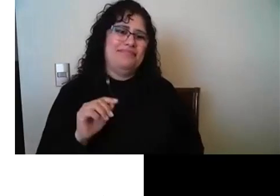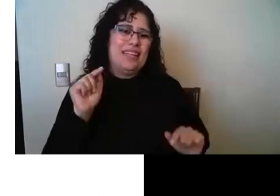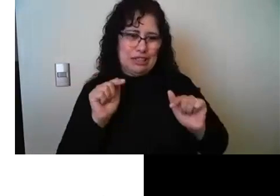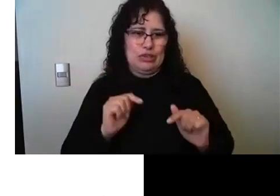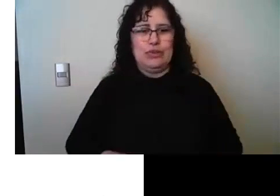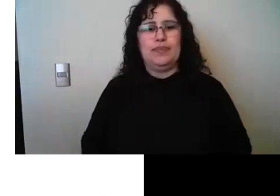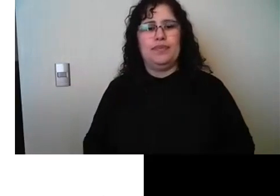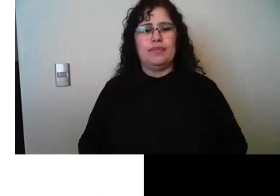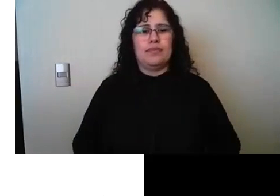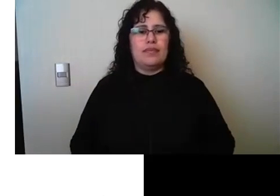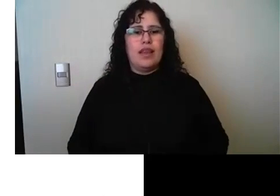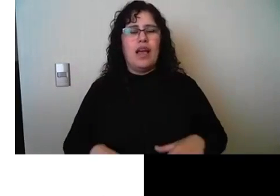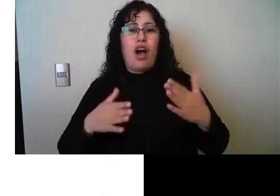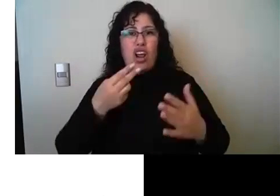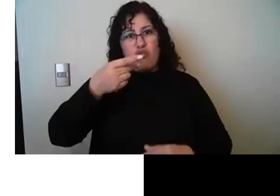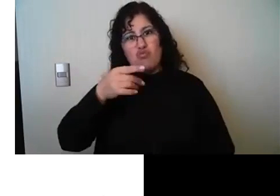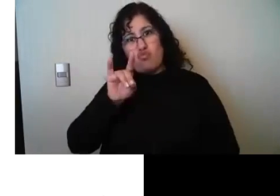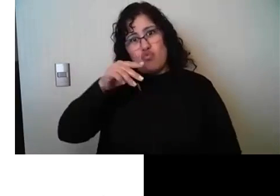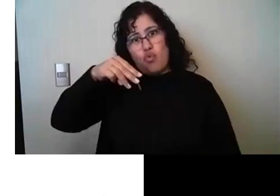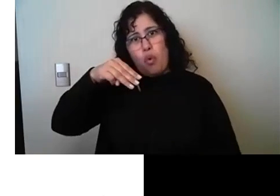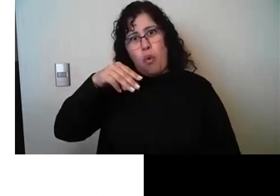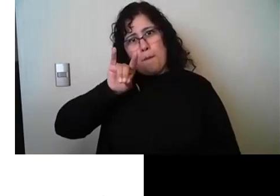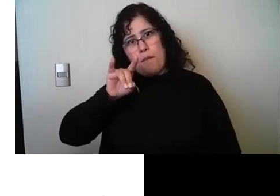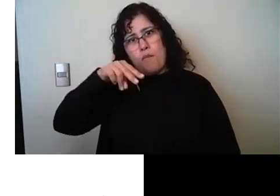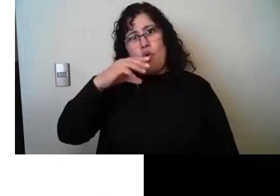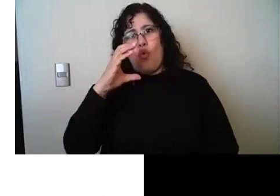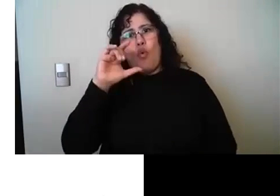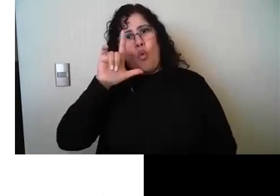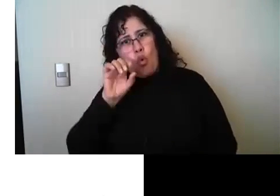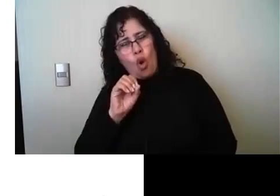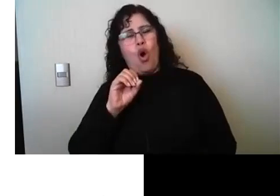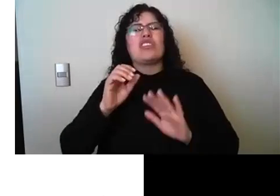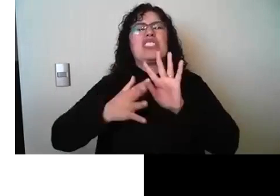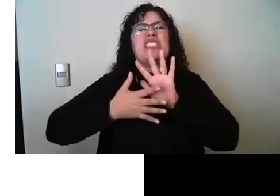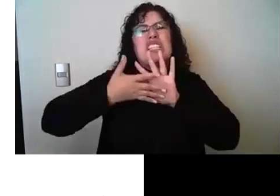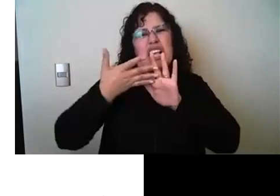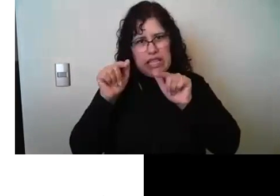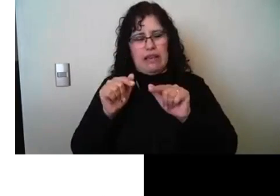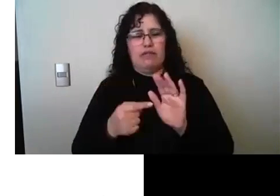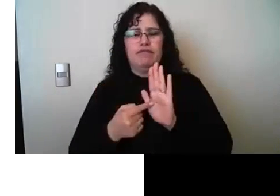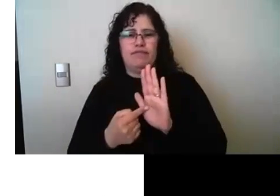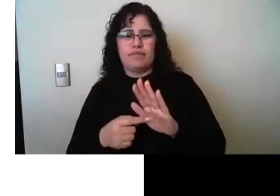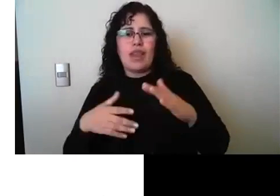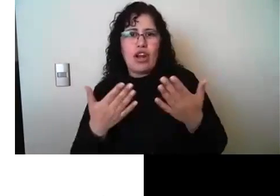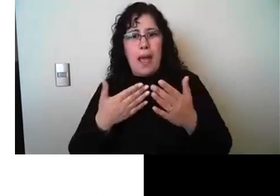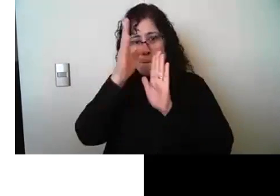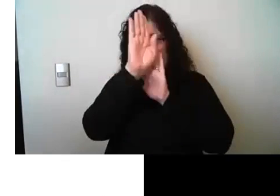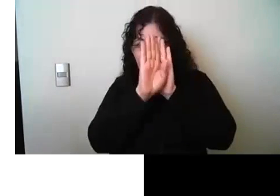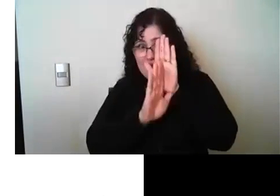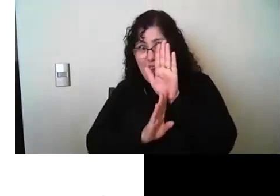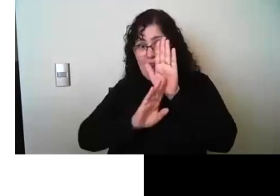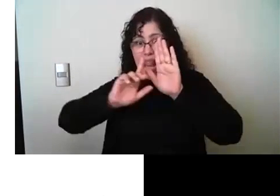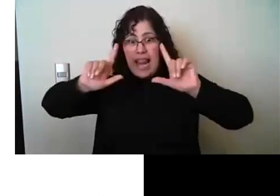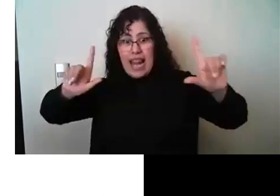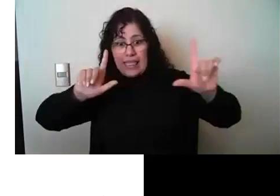Homúnculo sensitivo. Y cada uno de los detalles, esta es la parte medial y esta es la parte lateral, por tanto la